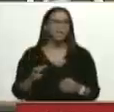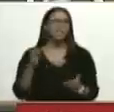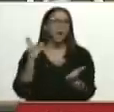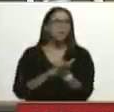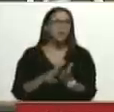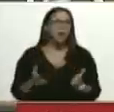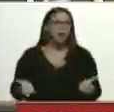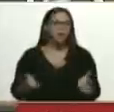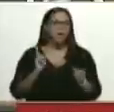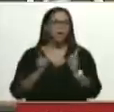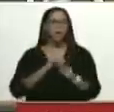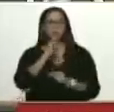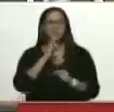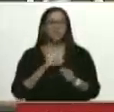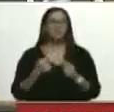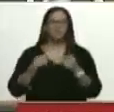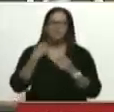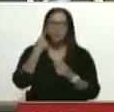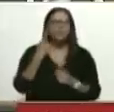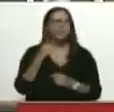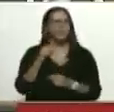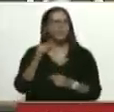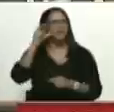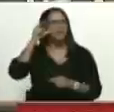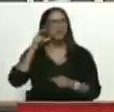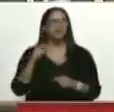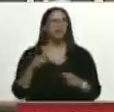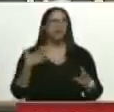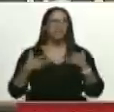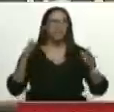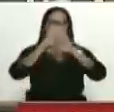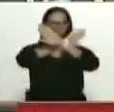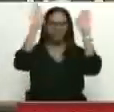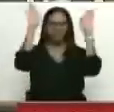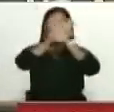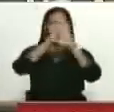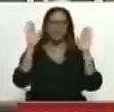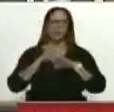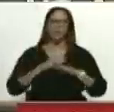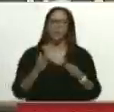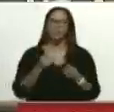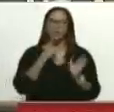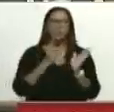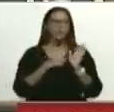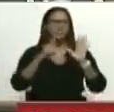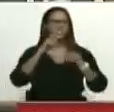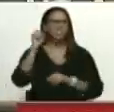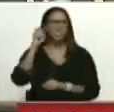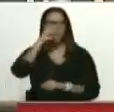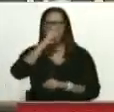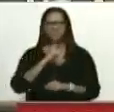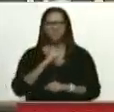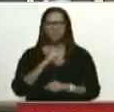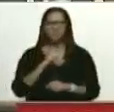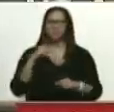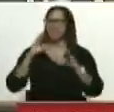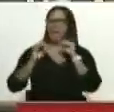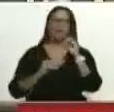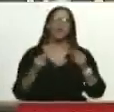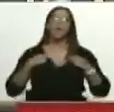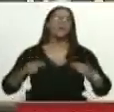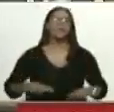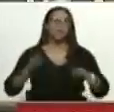Algunos con su silencio y otros con... Estos días yo vi un acto homenaje a Carlos Andrés Pérez, porque estaba cumpliendo, creo que era 100 años. Y hablaban del